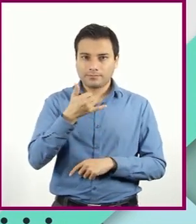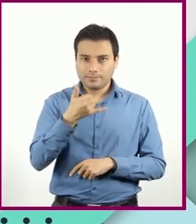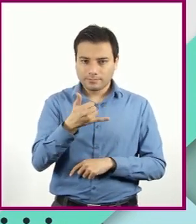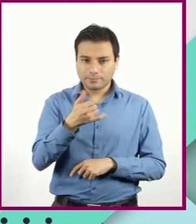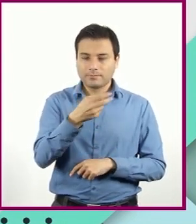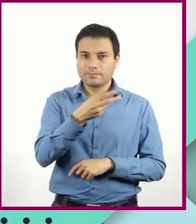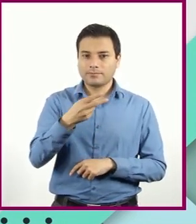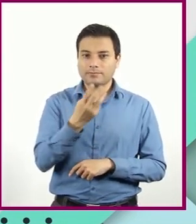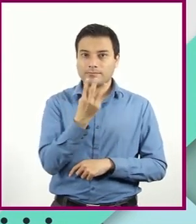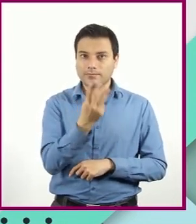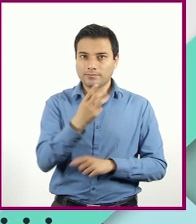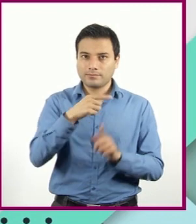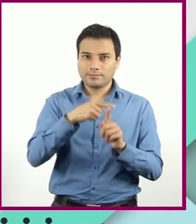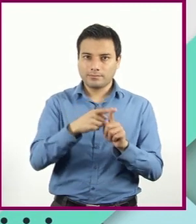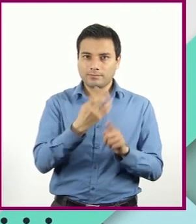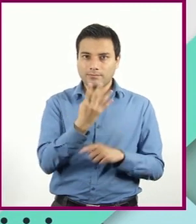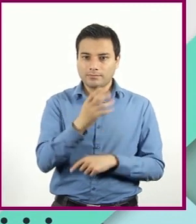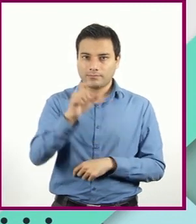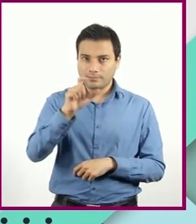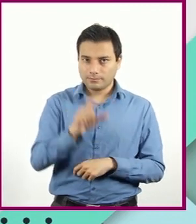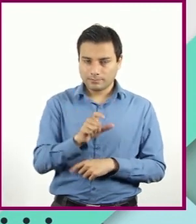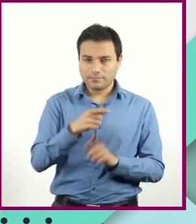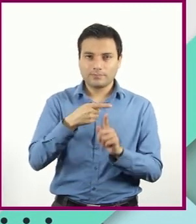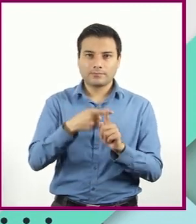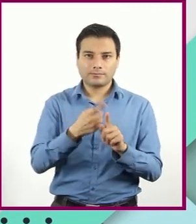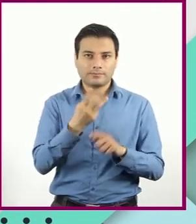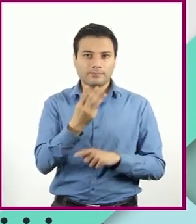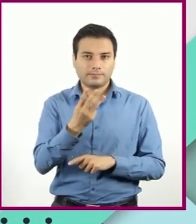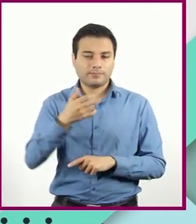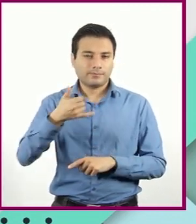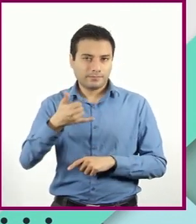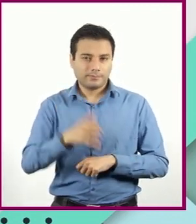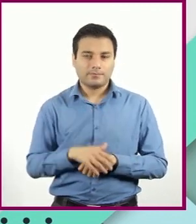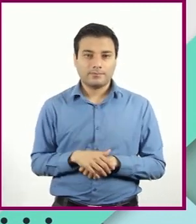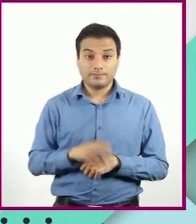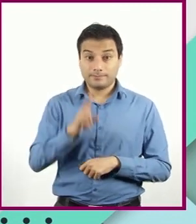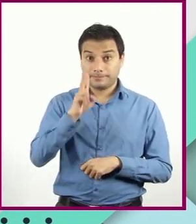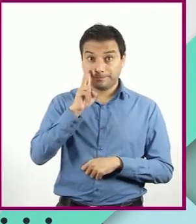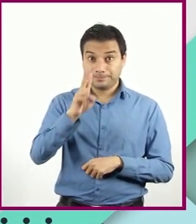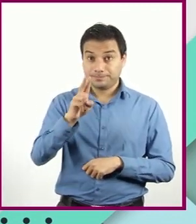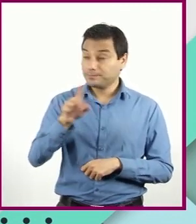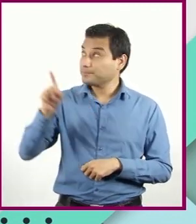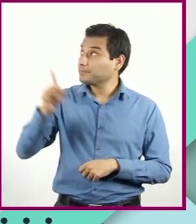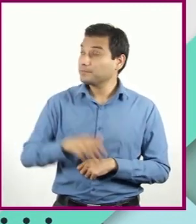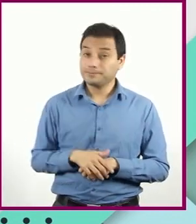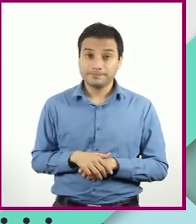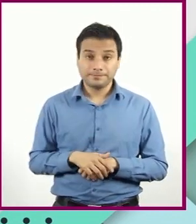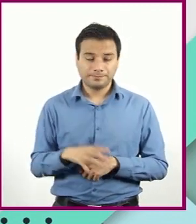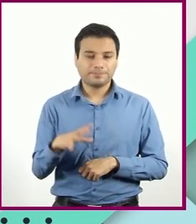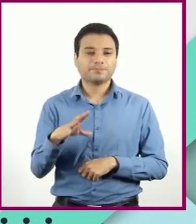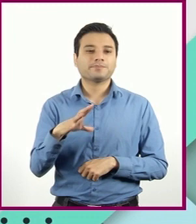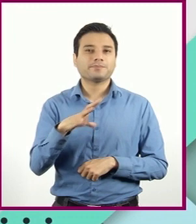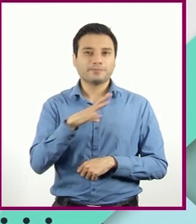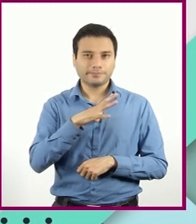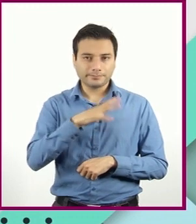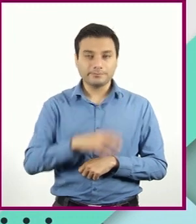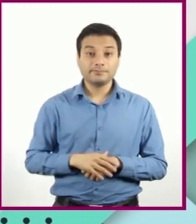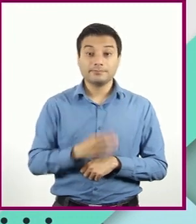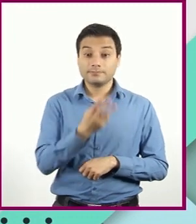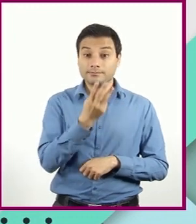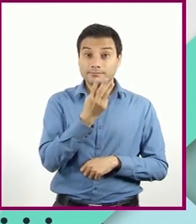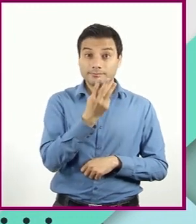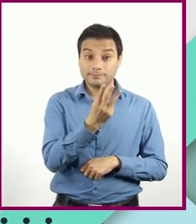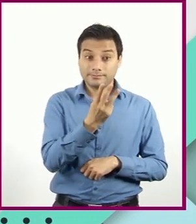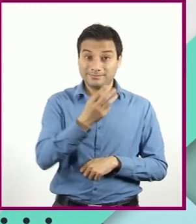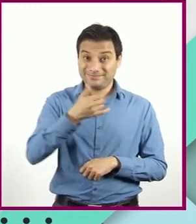más 4x más 3y. Notamos que en ambos miembros de la igualdad existe el término 3y que